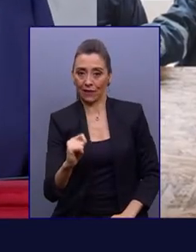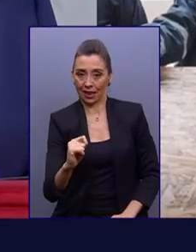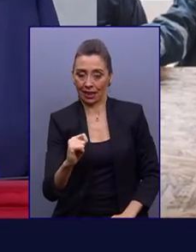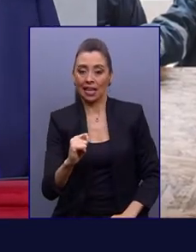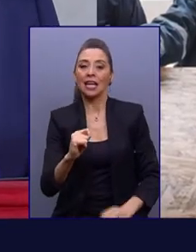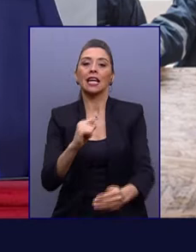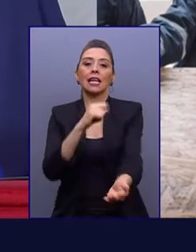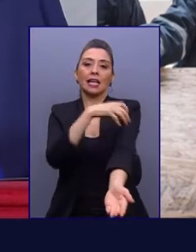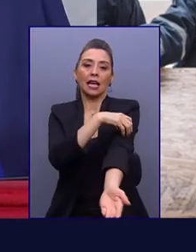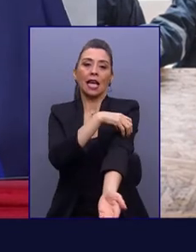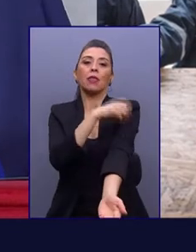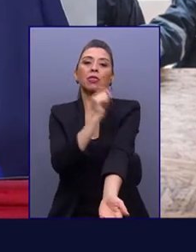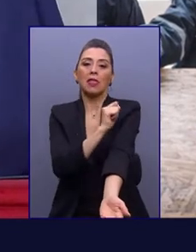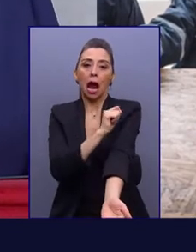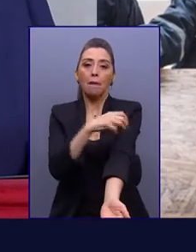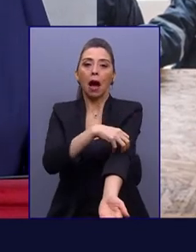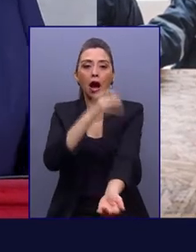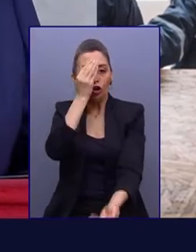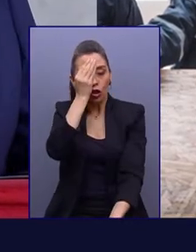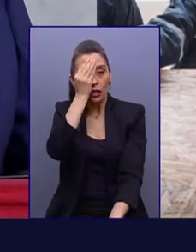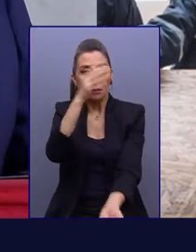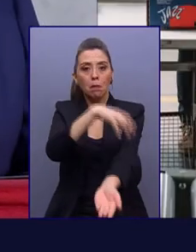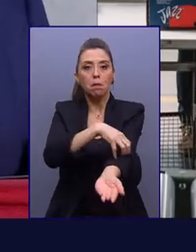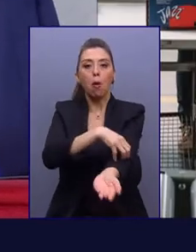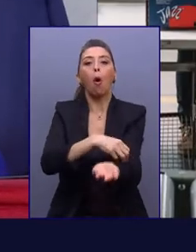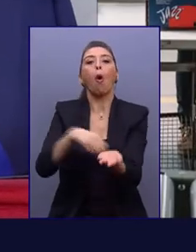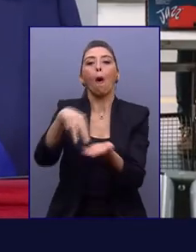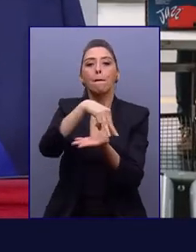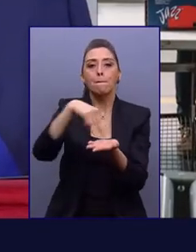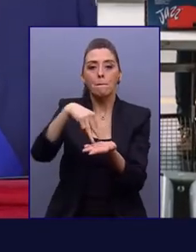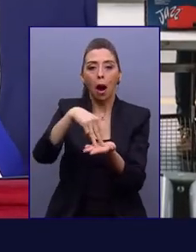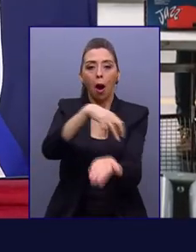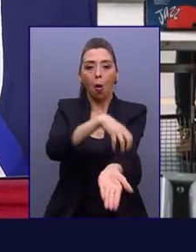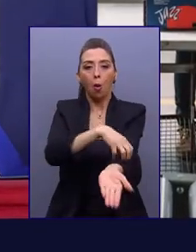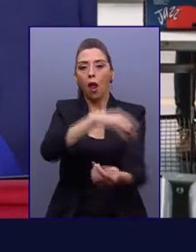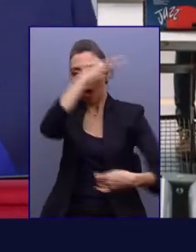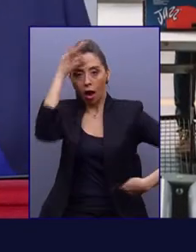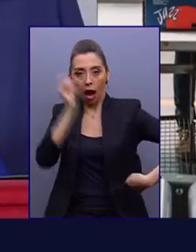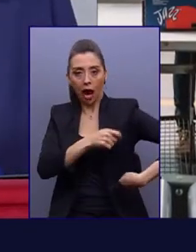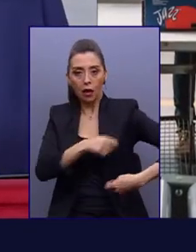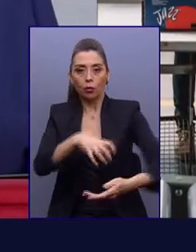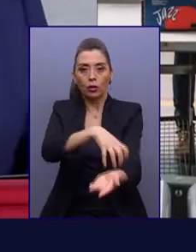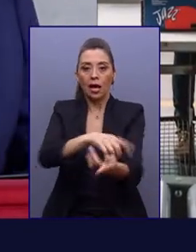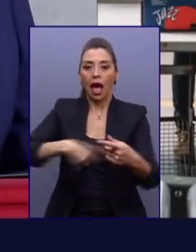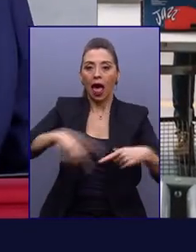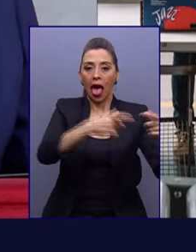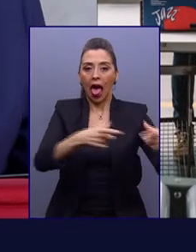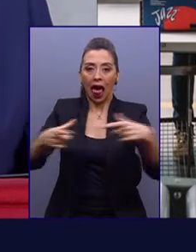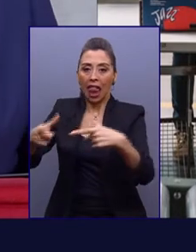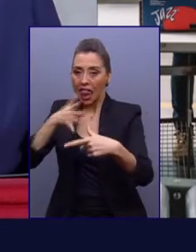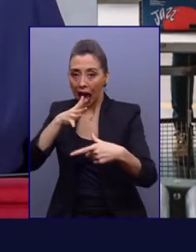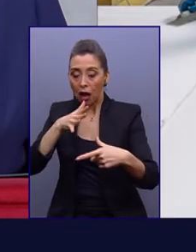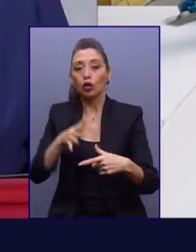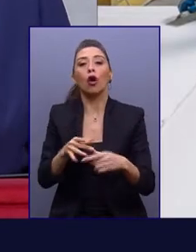en las regiones de Tarapacá, Coquimbo, Maule, la Araucanía y Los Lagos, con rectores o rectoras.